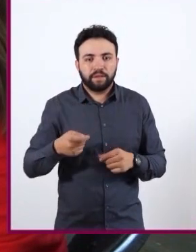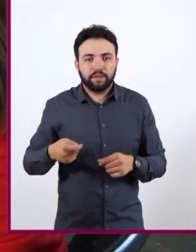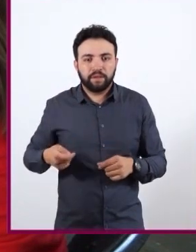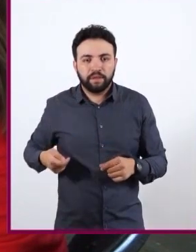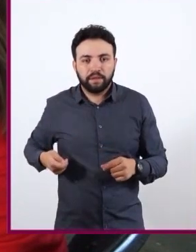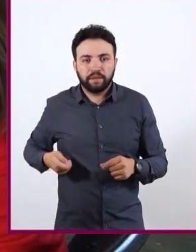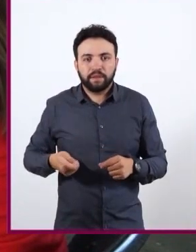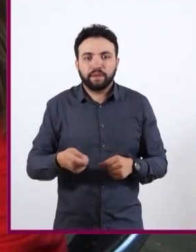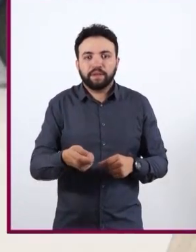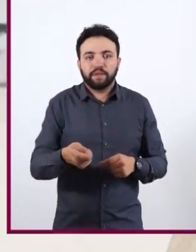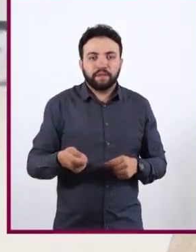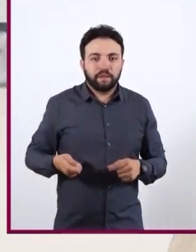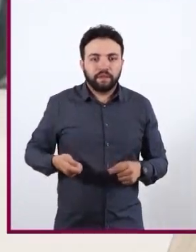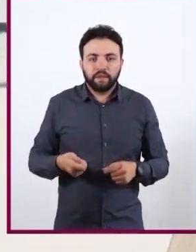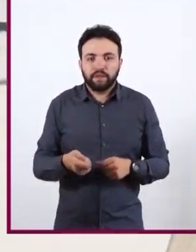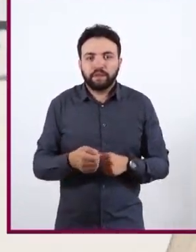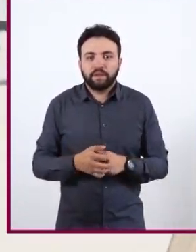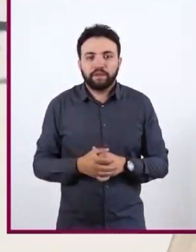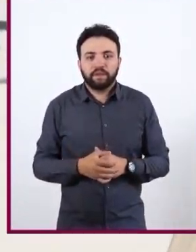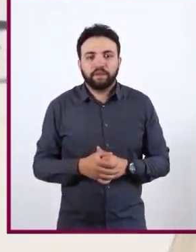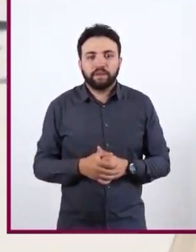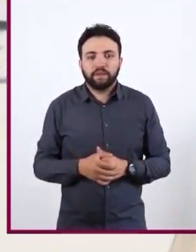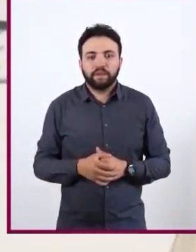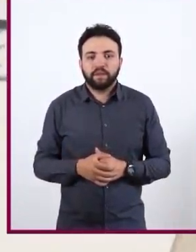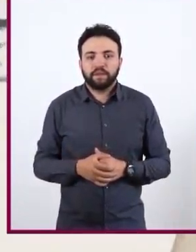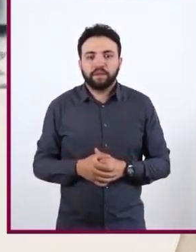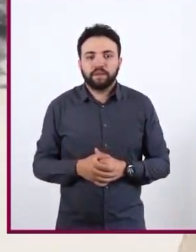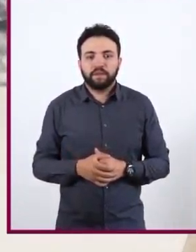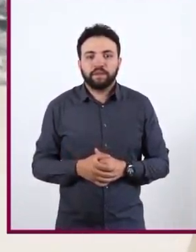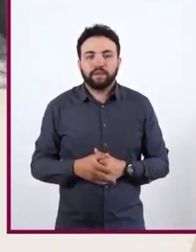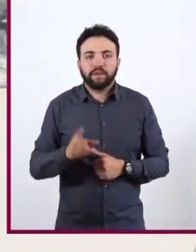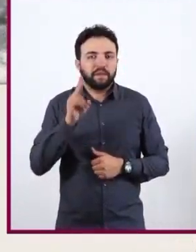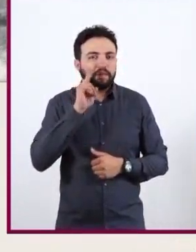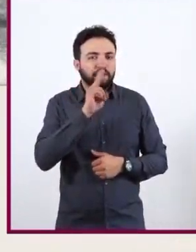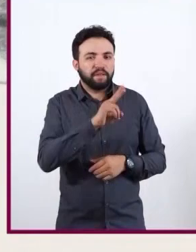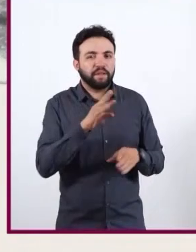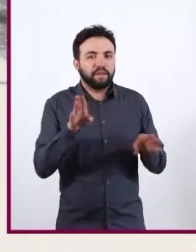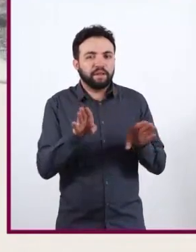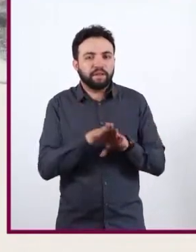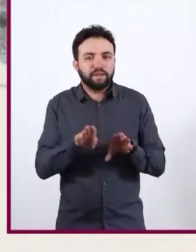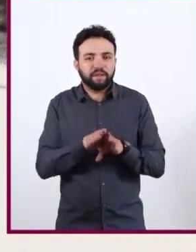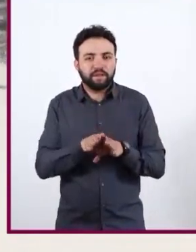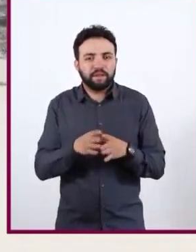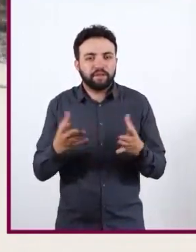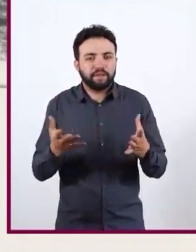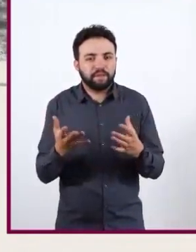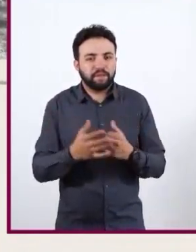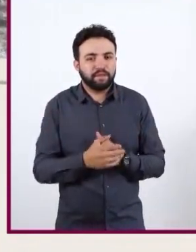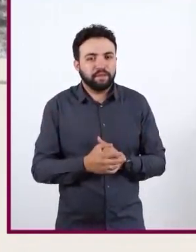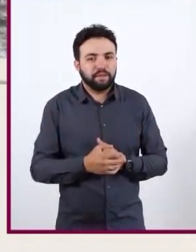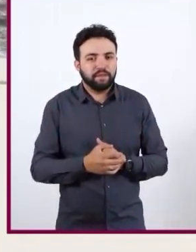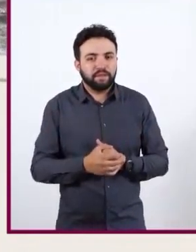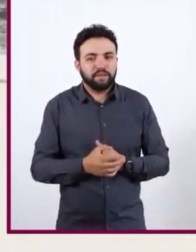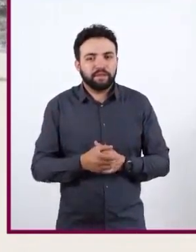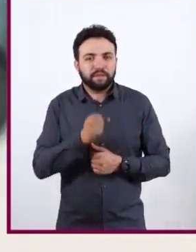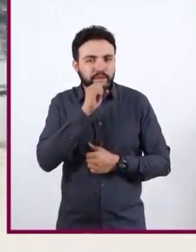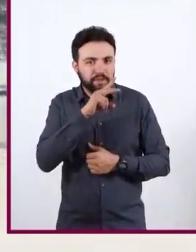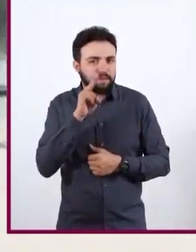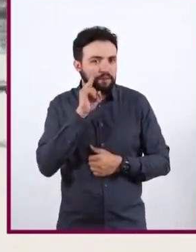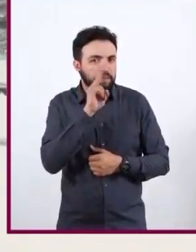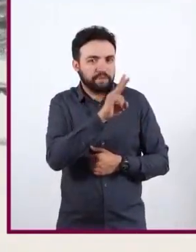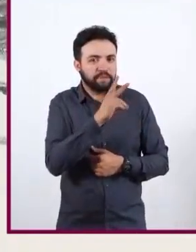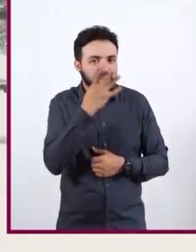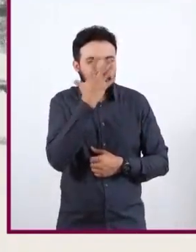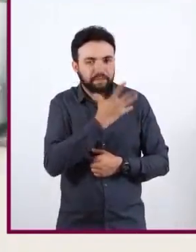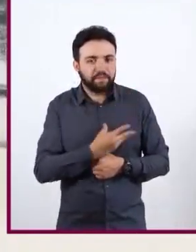es pasar encima de la plantilla y vamos a ver cómo esta